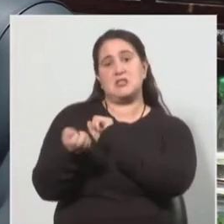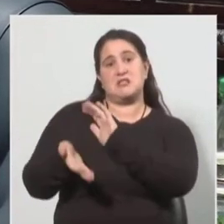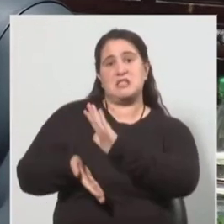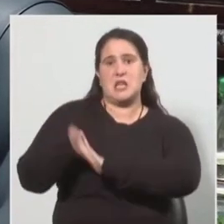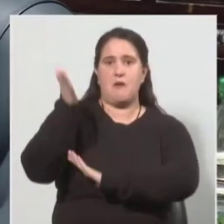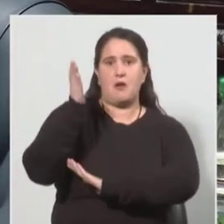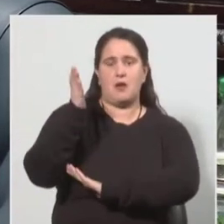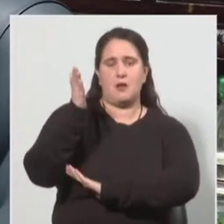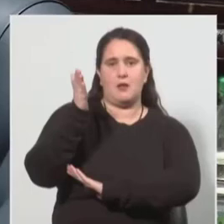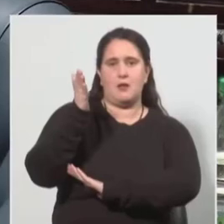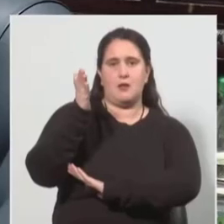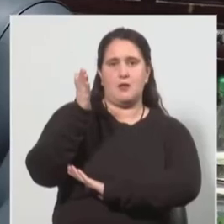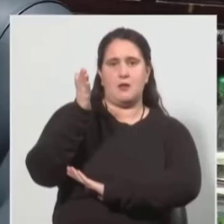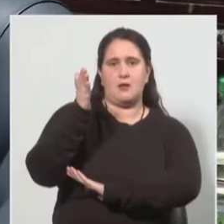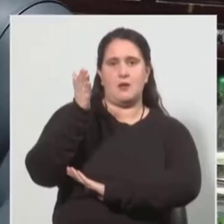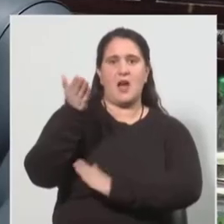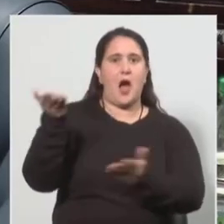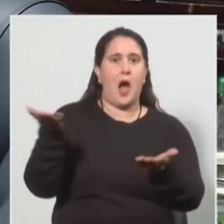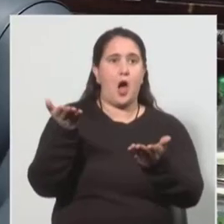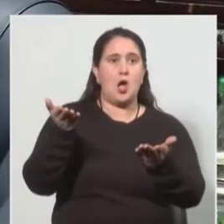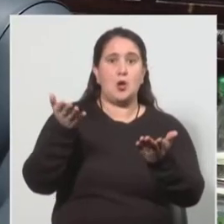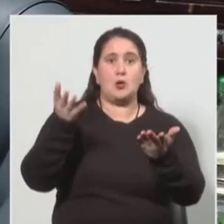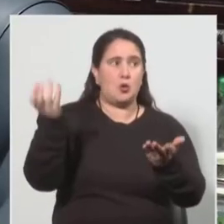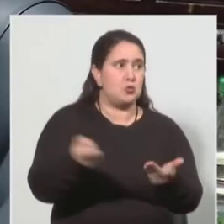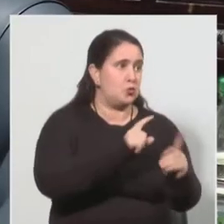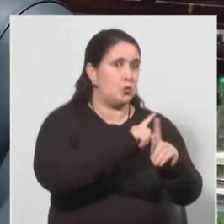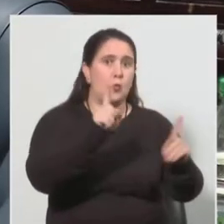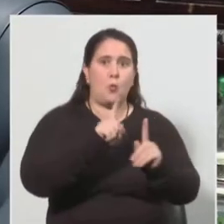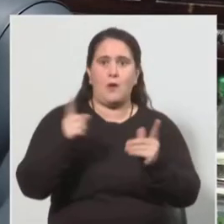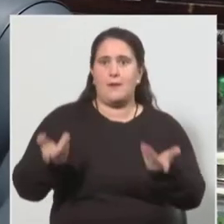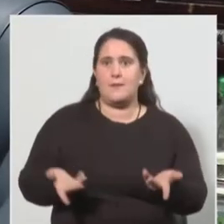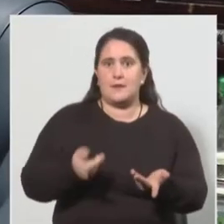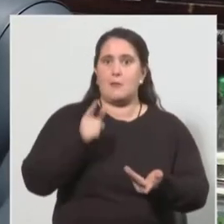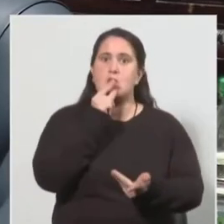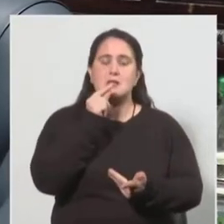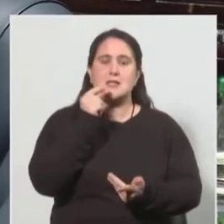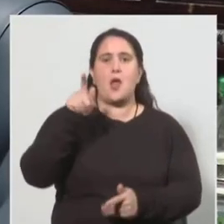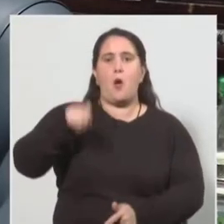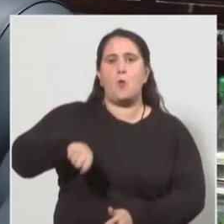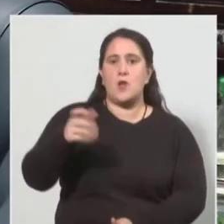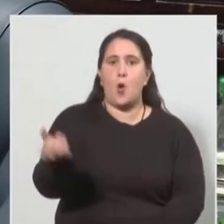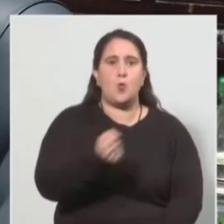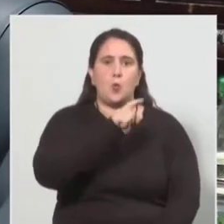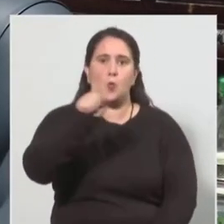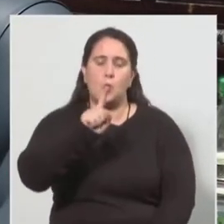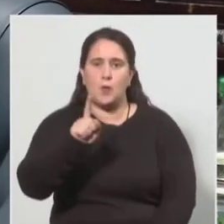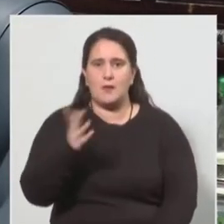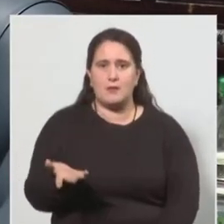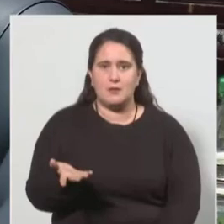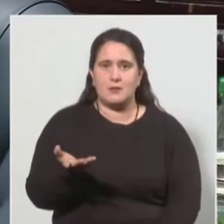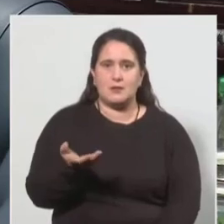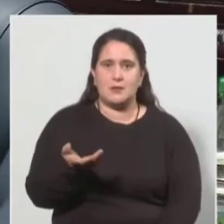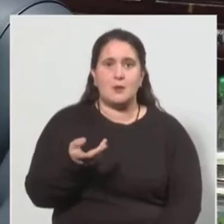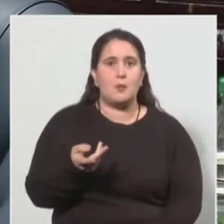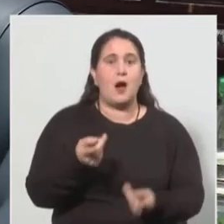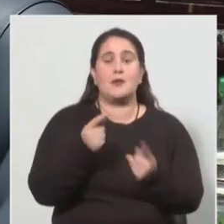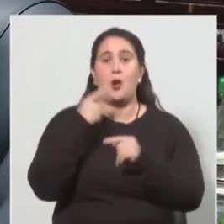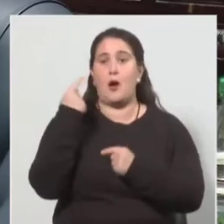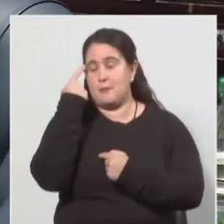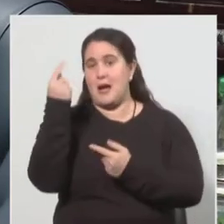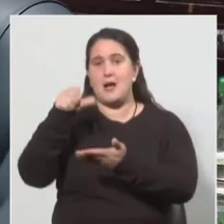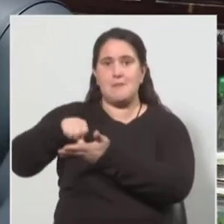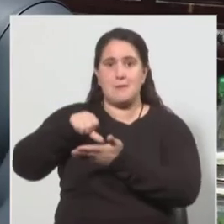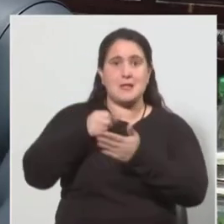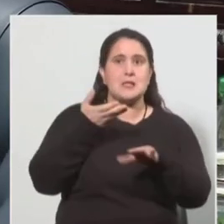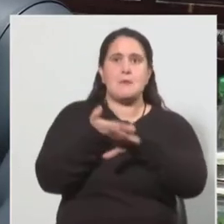cárcel, está hoy fugitivo de la justicia, está prófugo ante la requisitoria